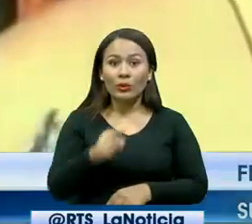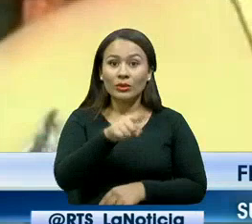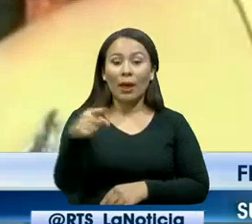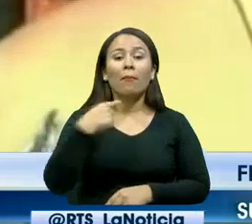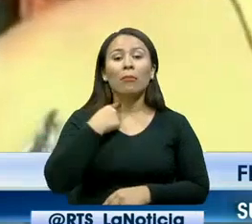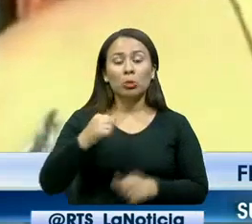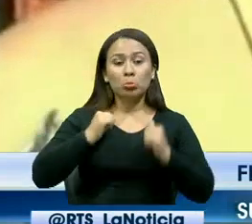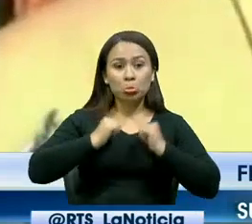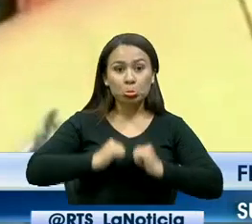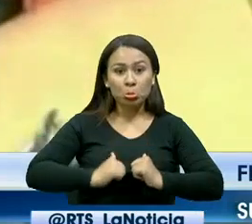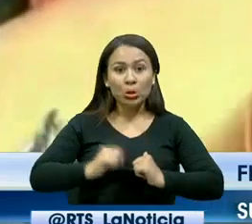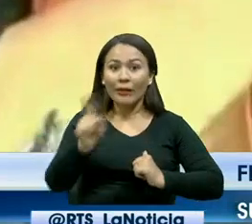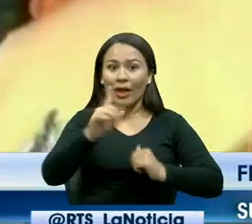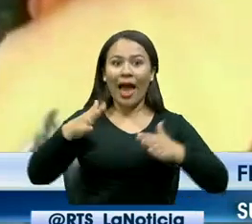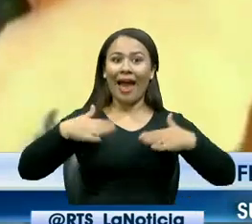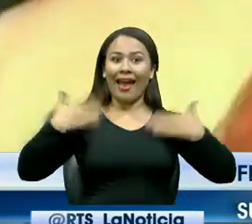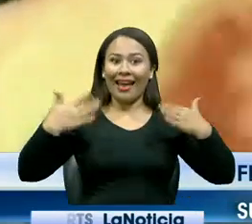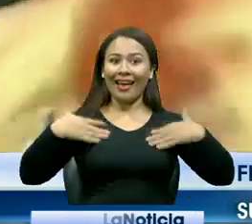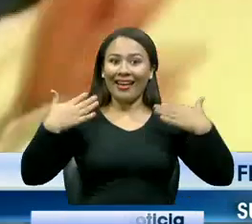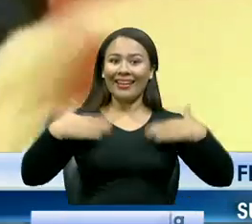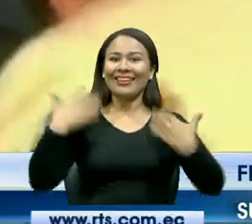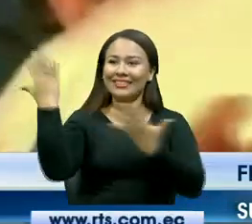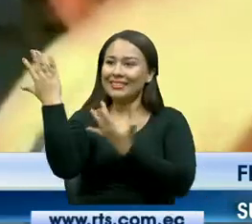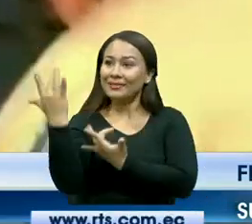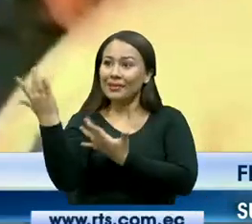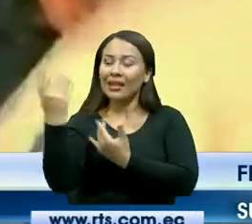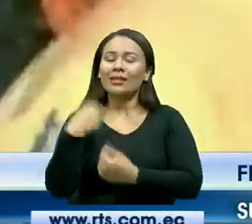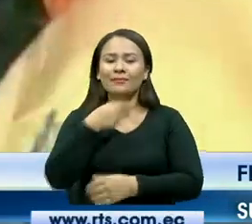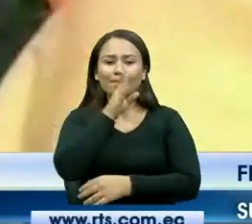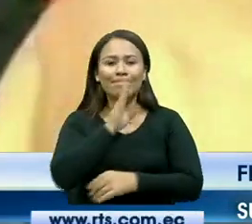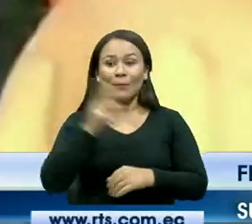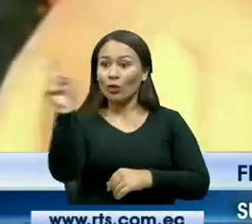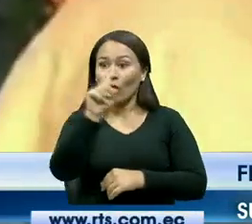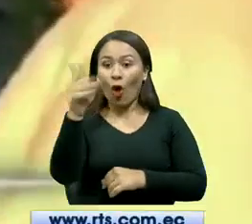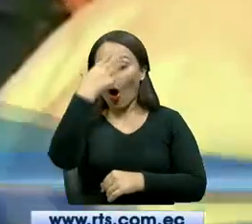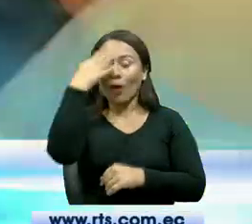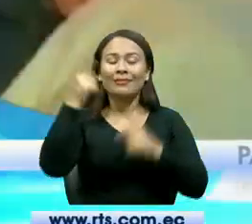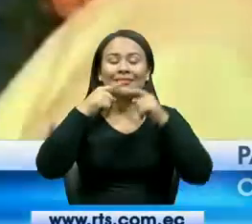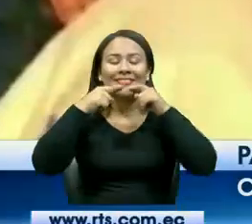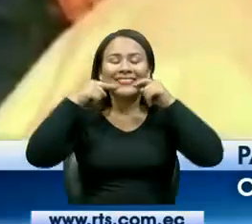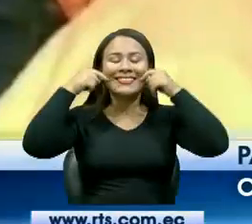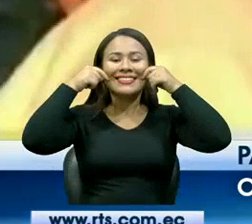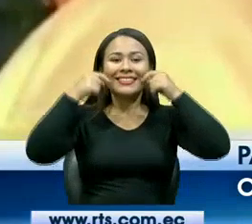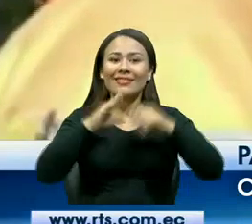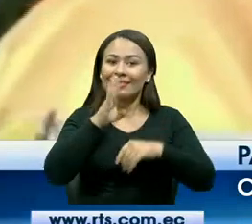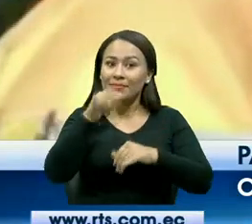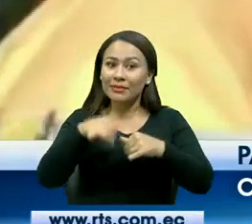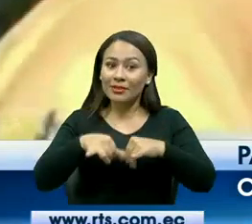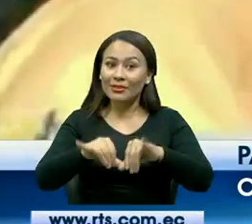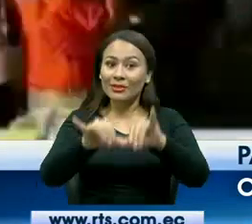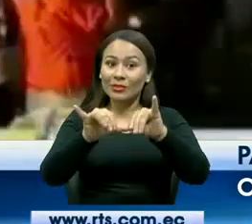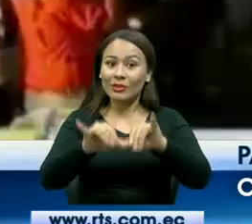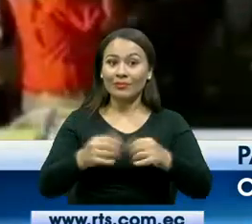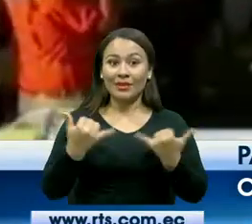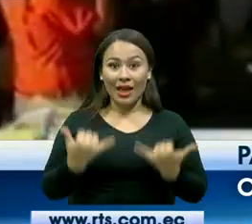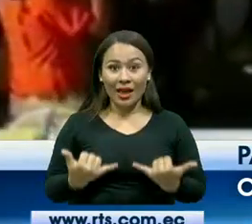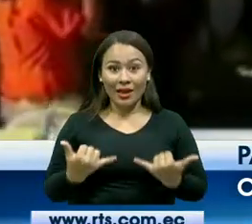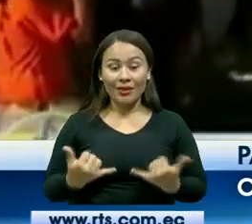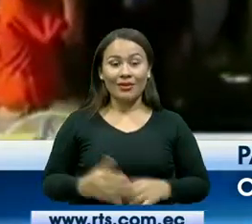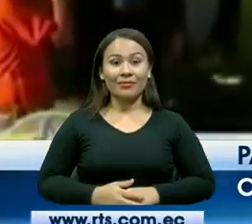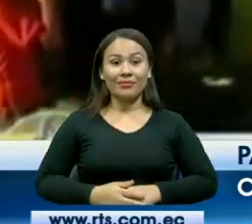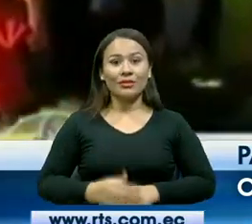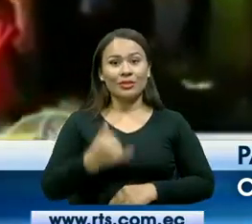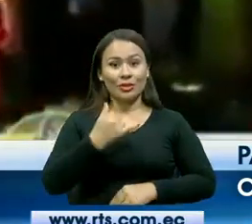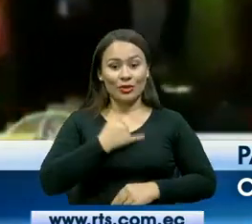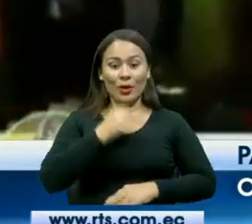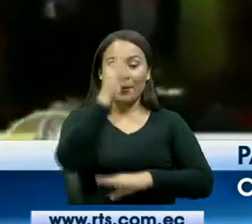alegría, no pierdan la esperanza, no pierdan la sonrisa, sigan así. Y ahora les voy a